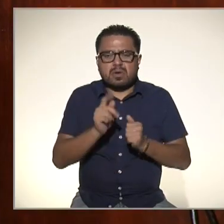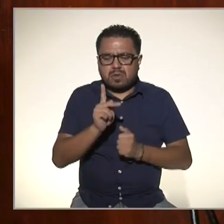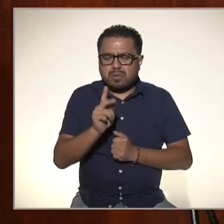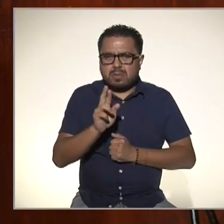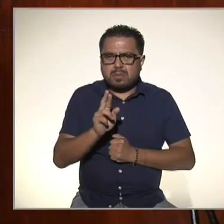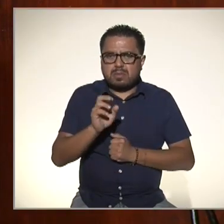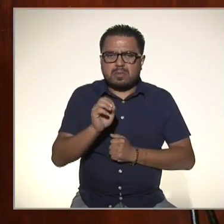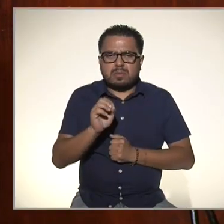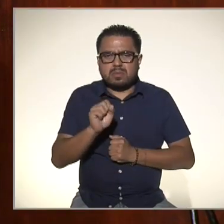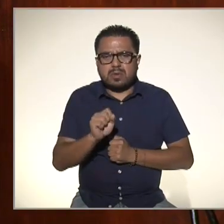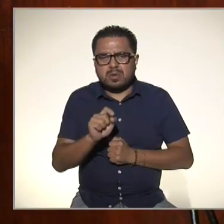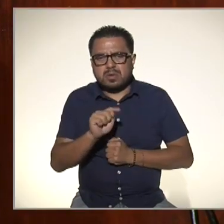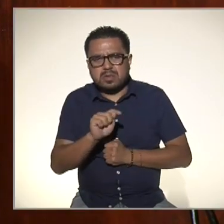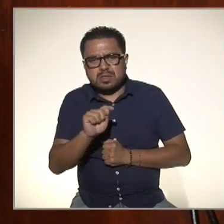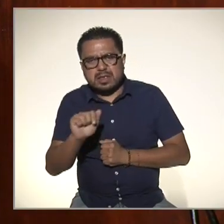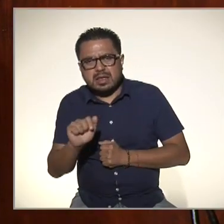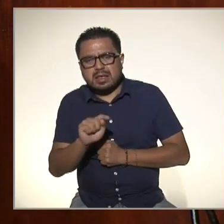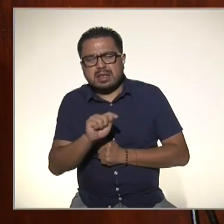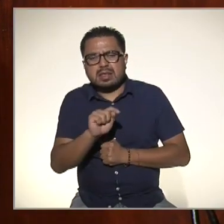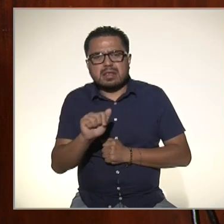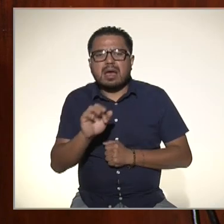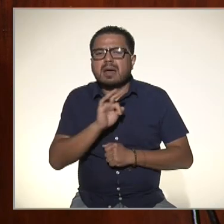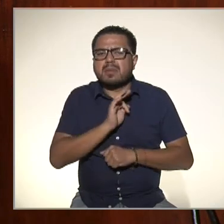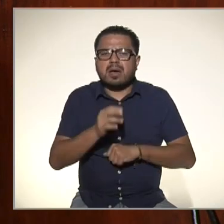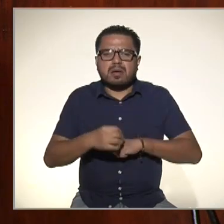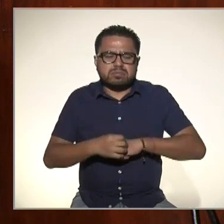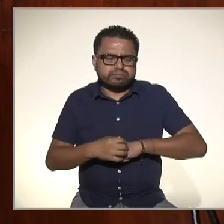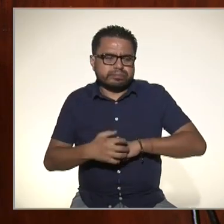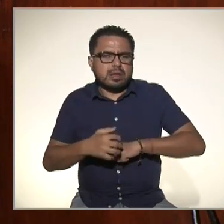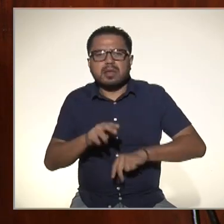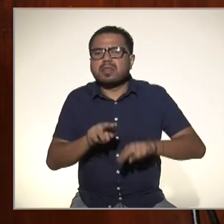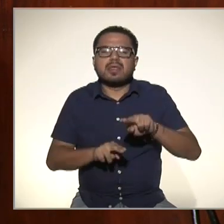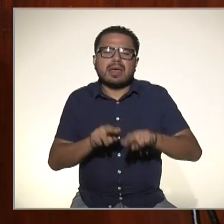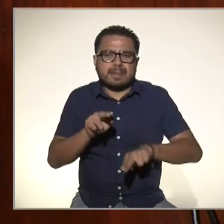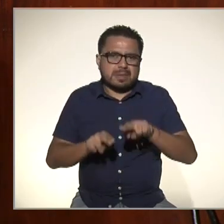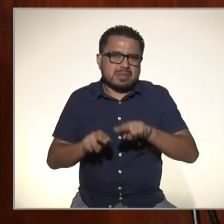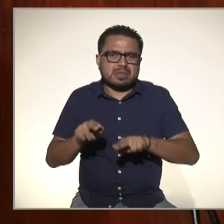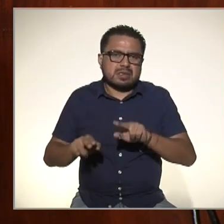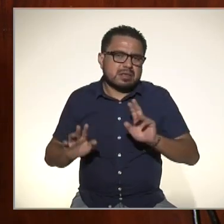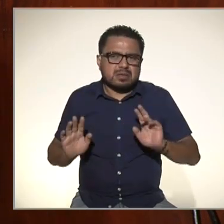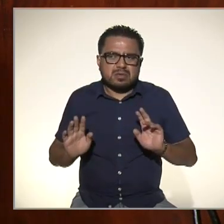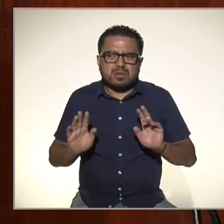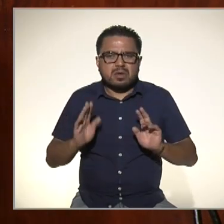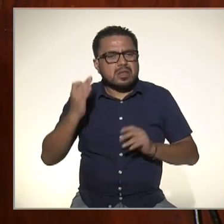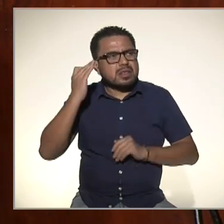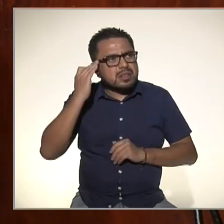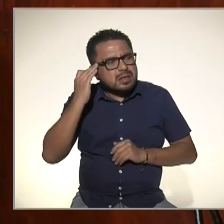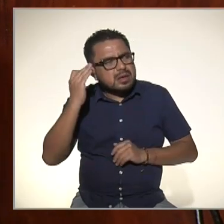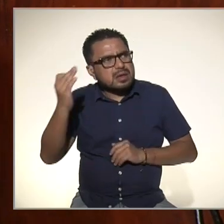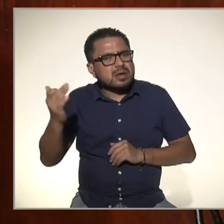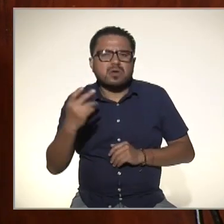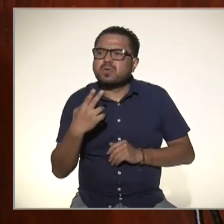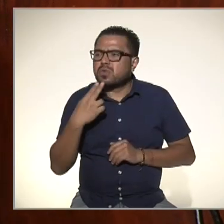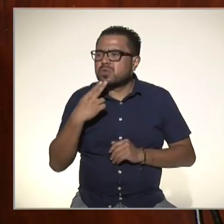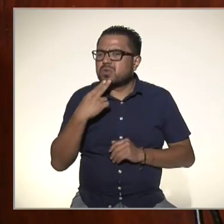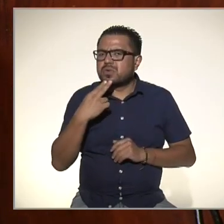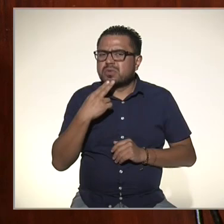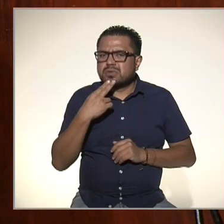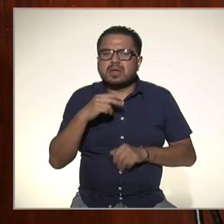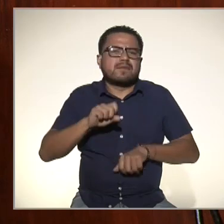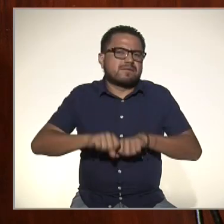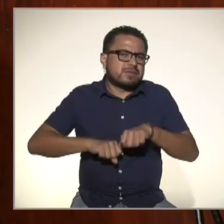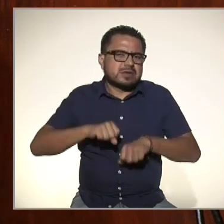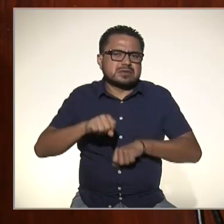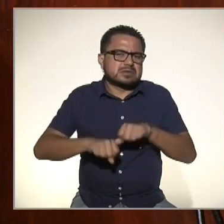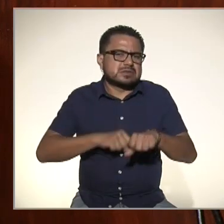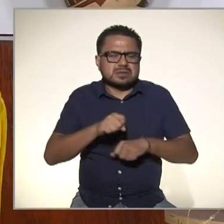próstata, especialmente que se pueda llegar a inflamar, ¿no? Dependiendo obviamente el tiempo que se utilice la bicicleta,